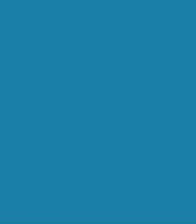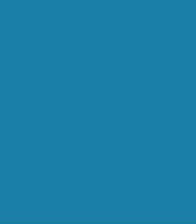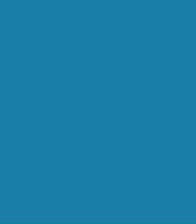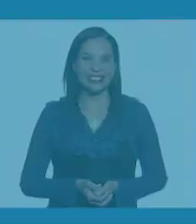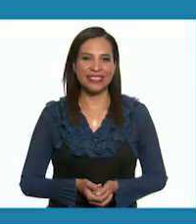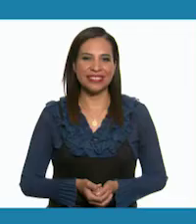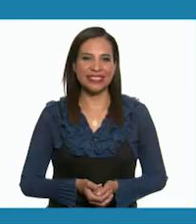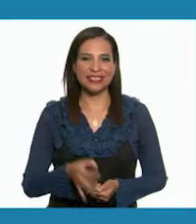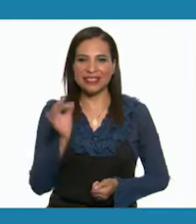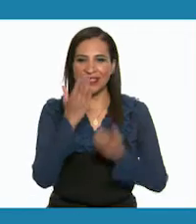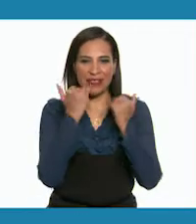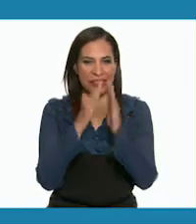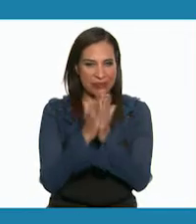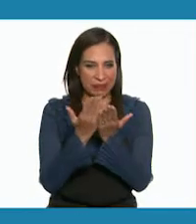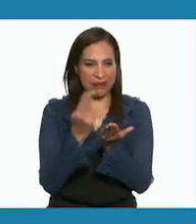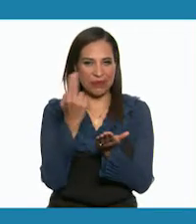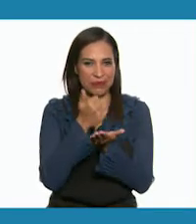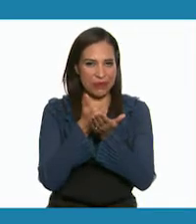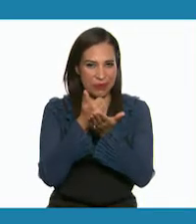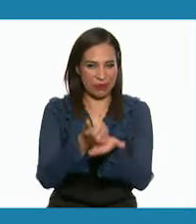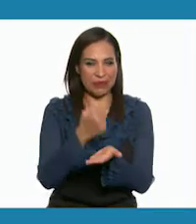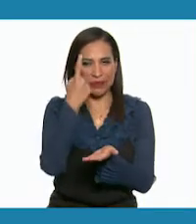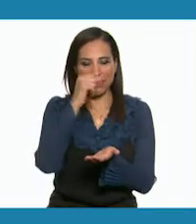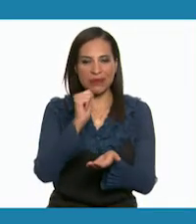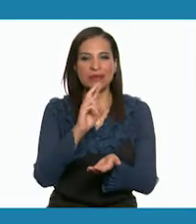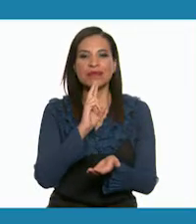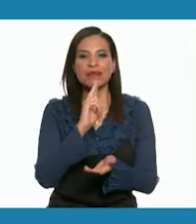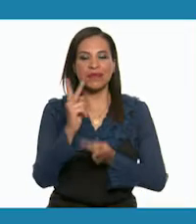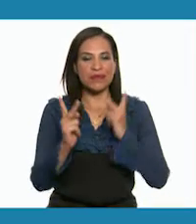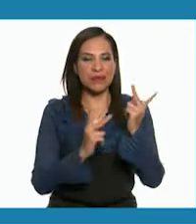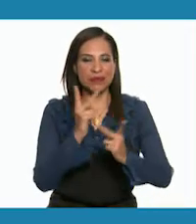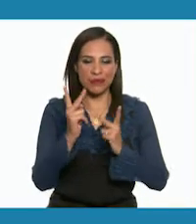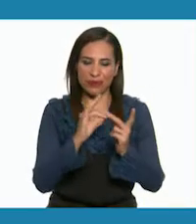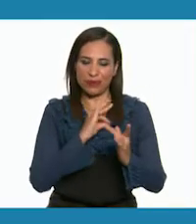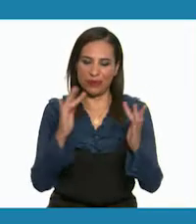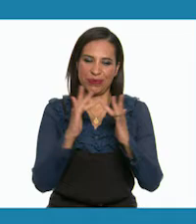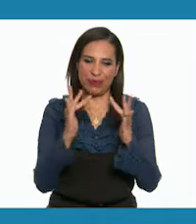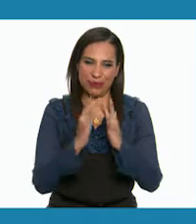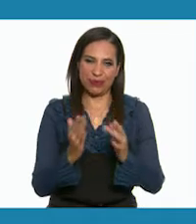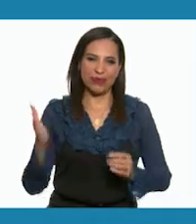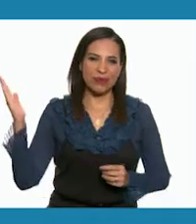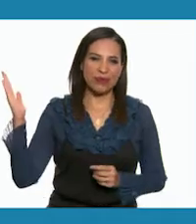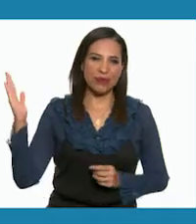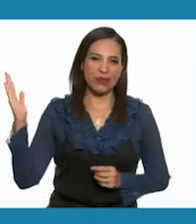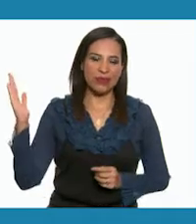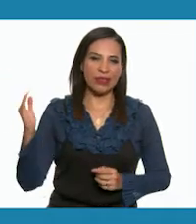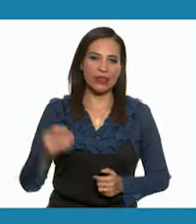Si no tienes el libro de texto o necesitas ayuda para responder las preguntas, contáctanos.